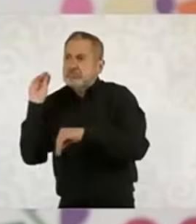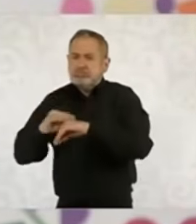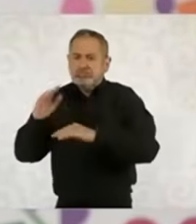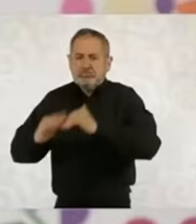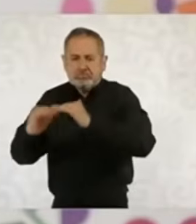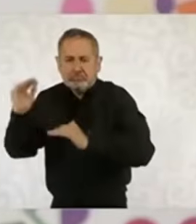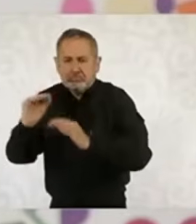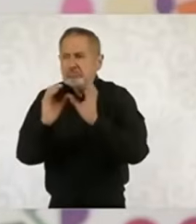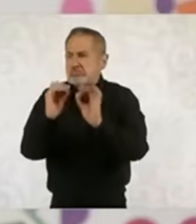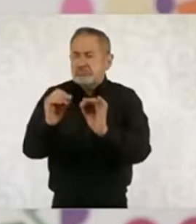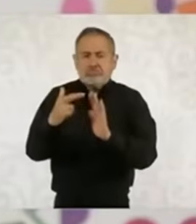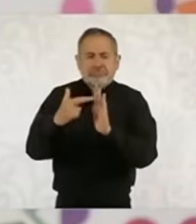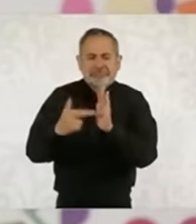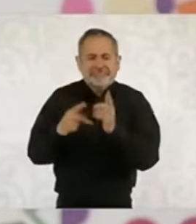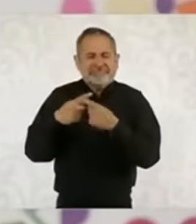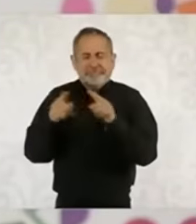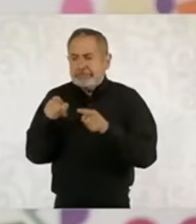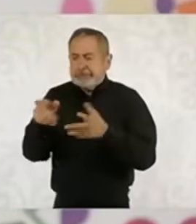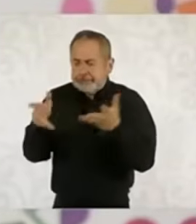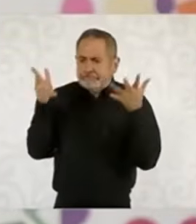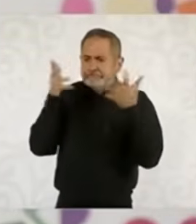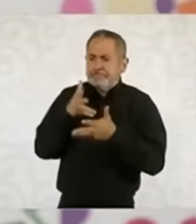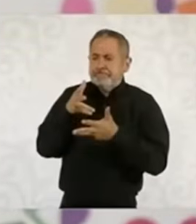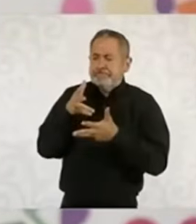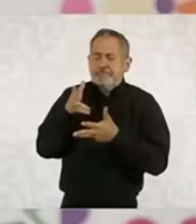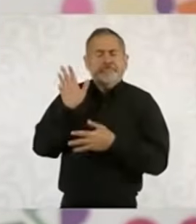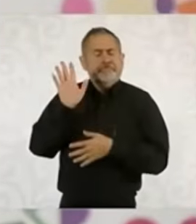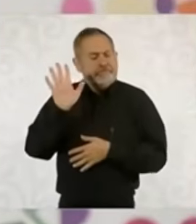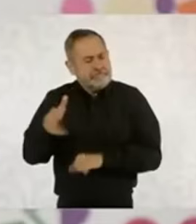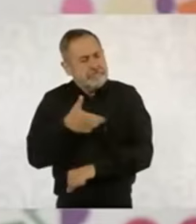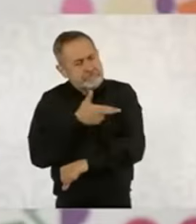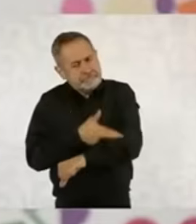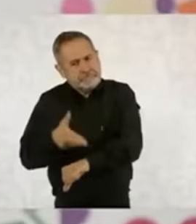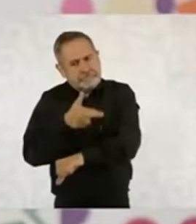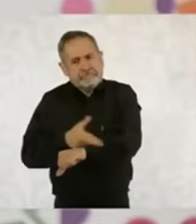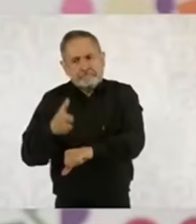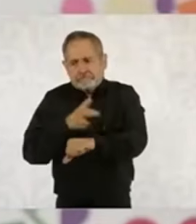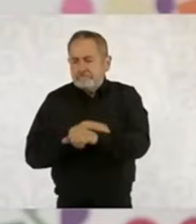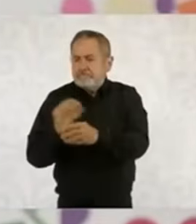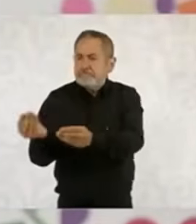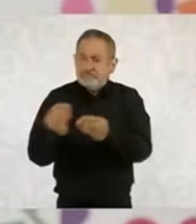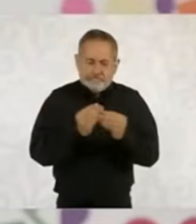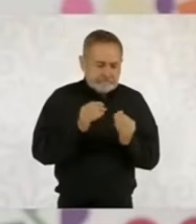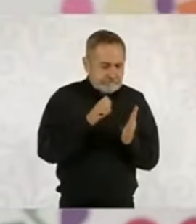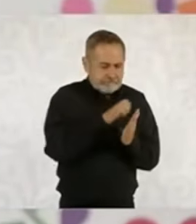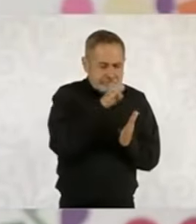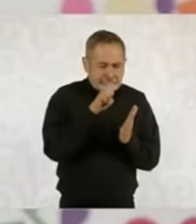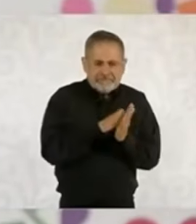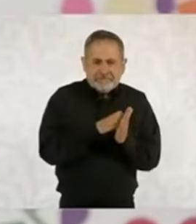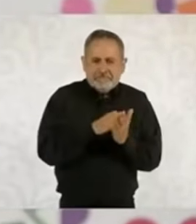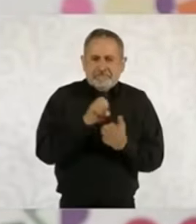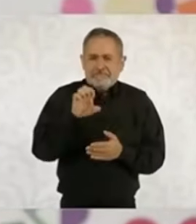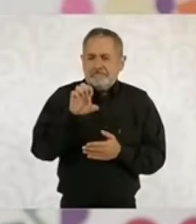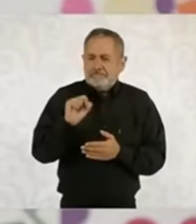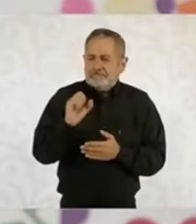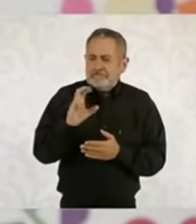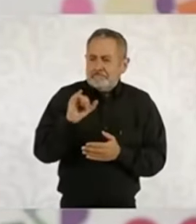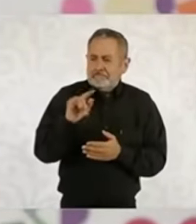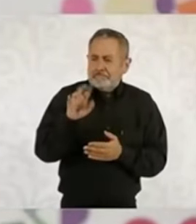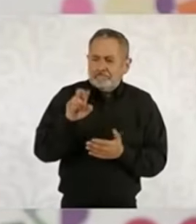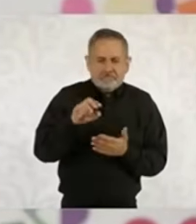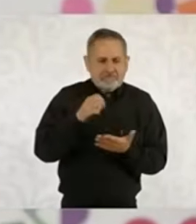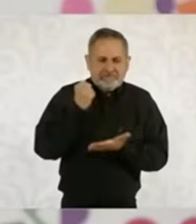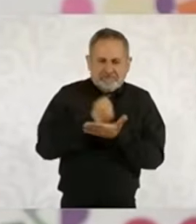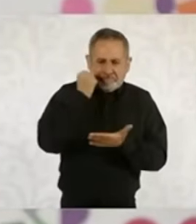de la normatividad urbana. El proceso que impulsamos es de incorporación al desarrollo urbano, es decir, se identifican